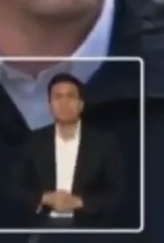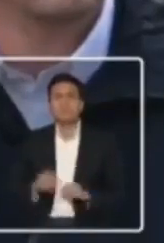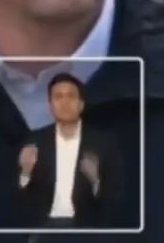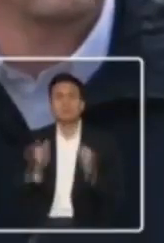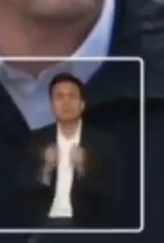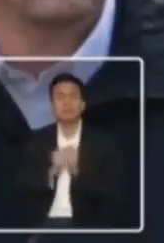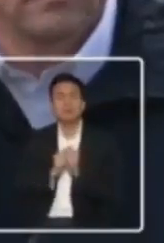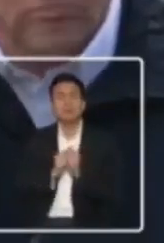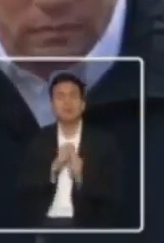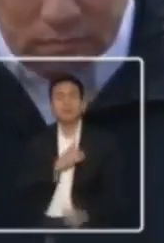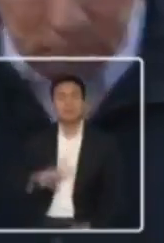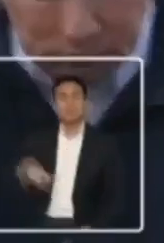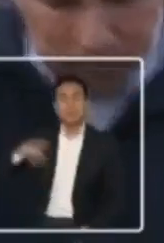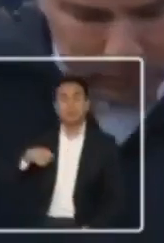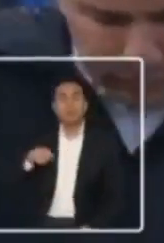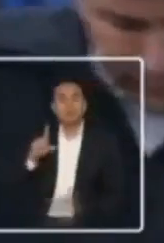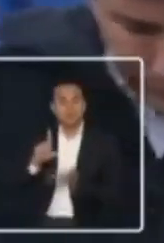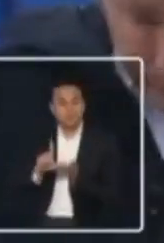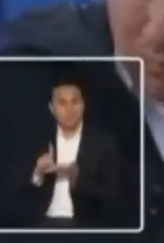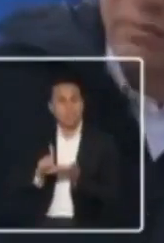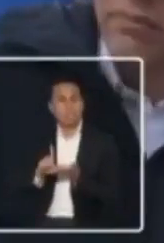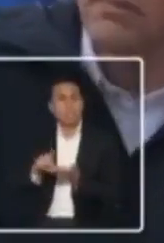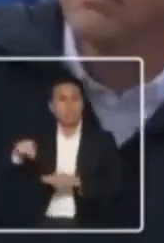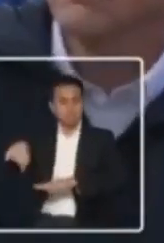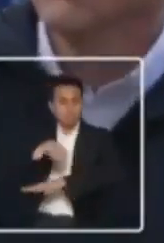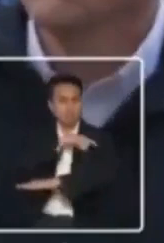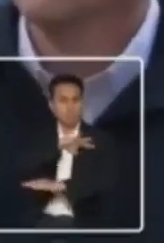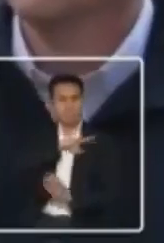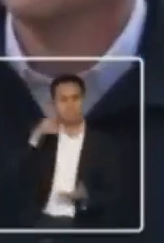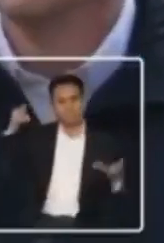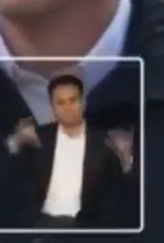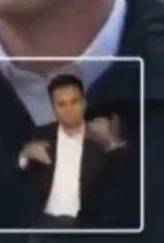junto con parlamentarios de aquí y del resto del país.